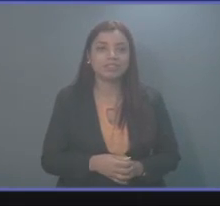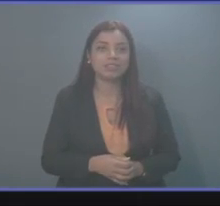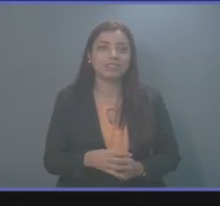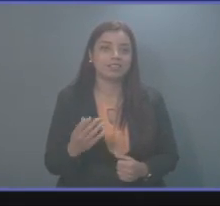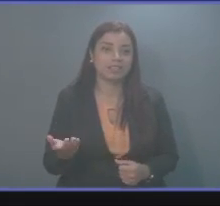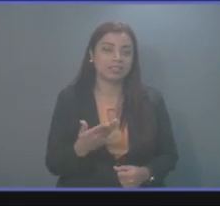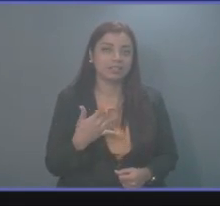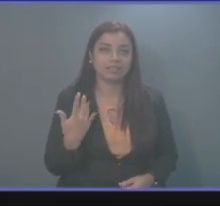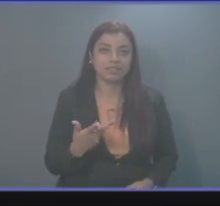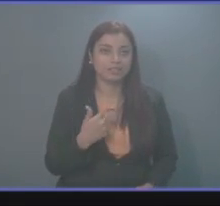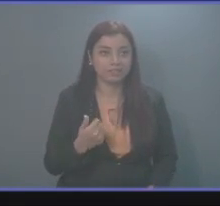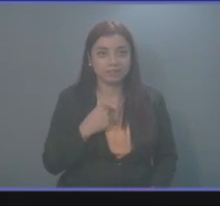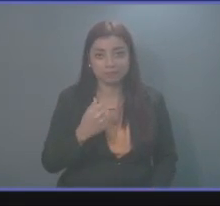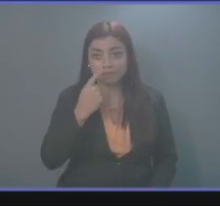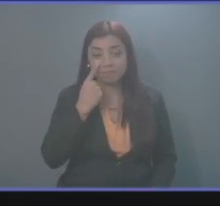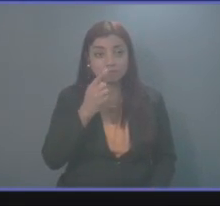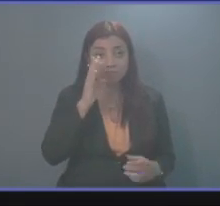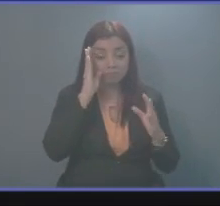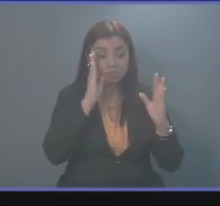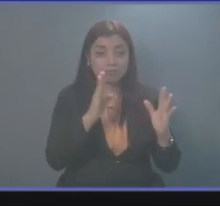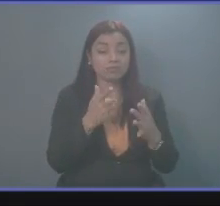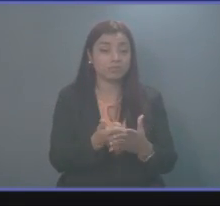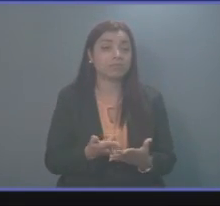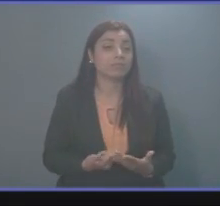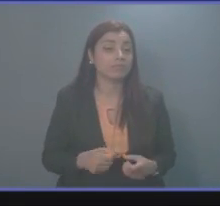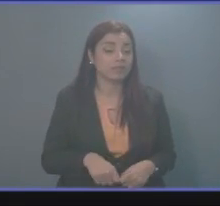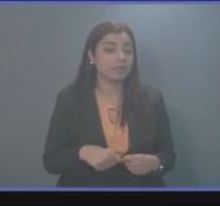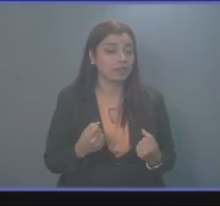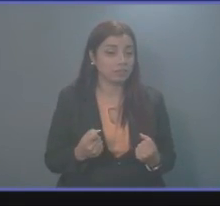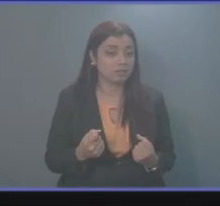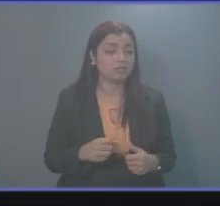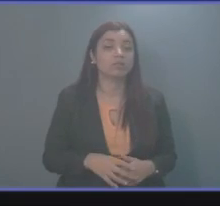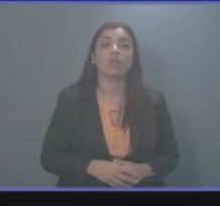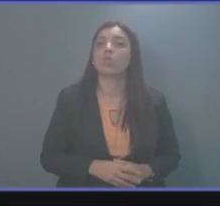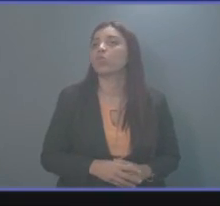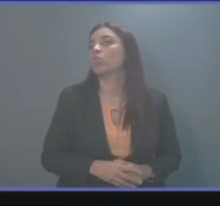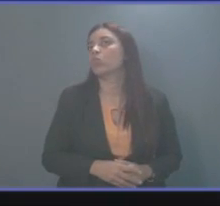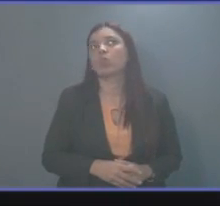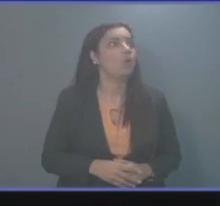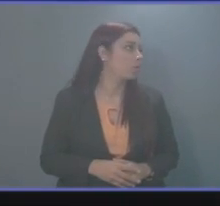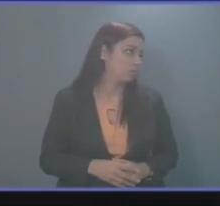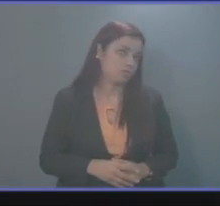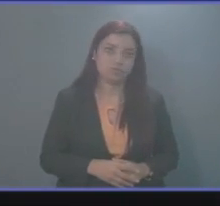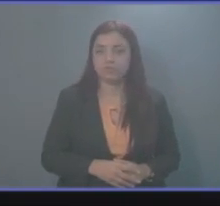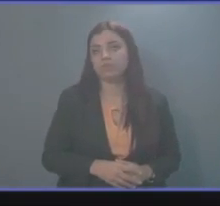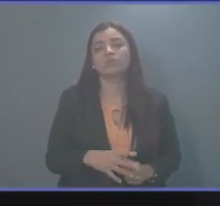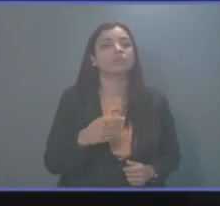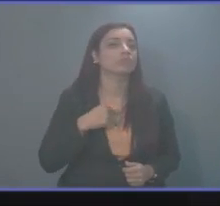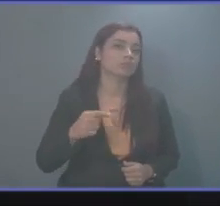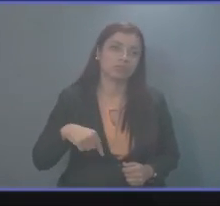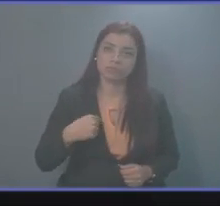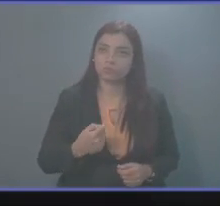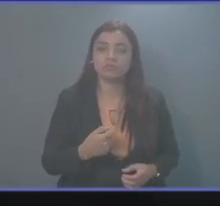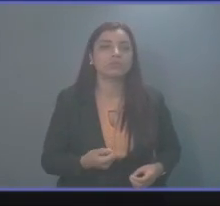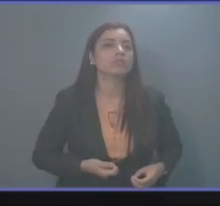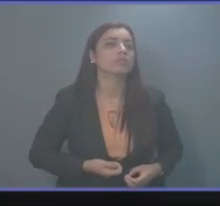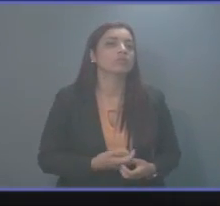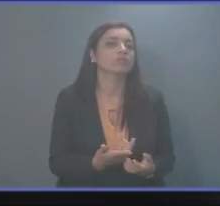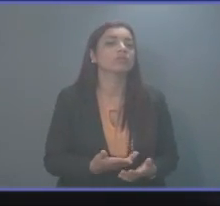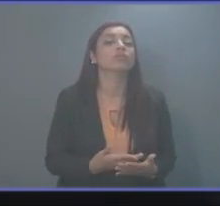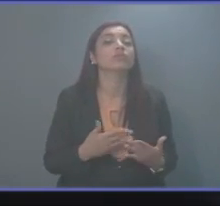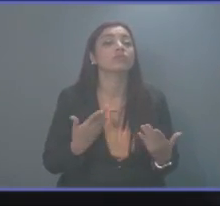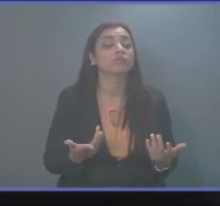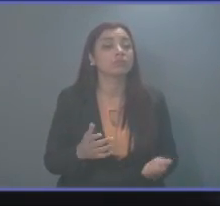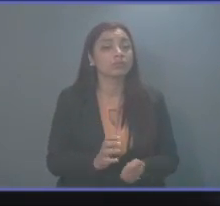habíamos tomado en cuenta este tipo de delitos. No. Yo siempre he afirmado que